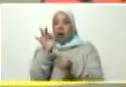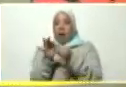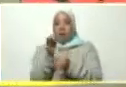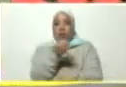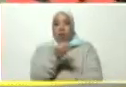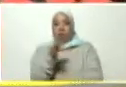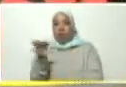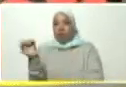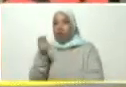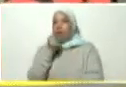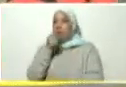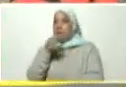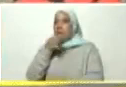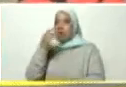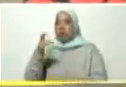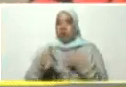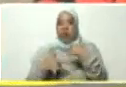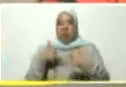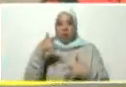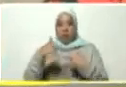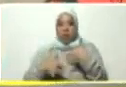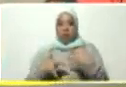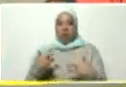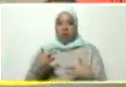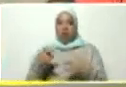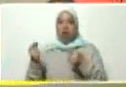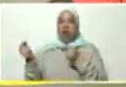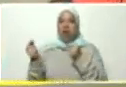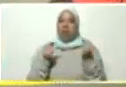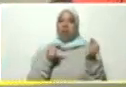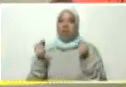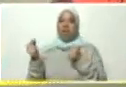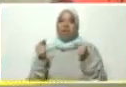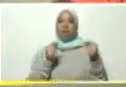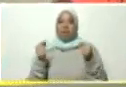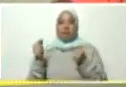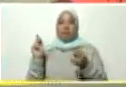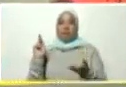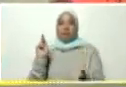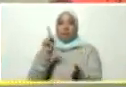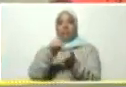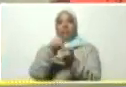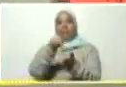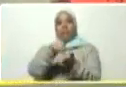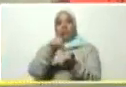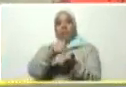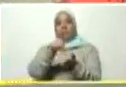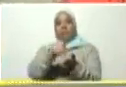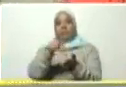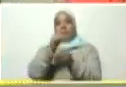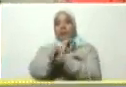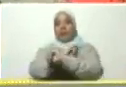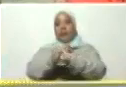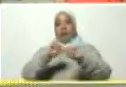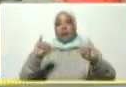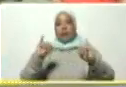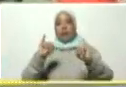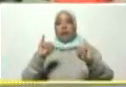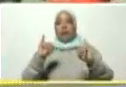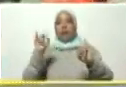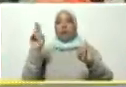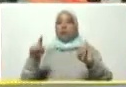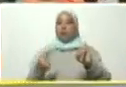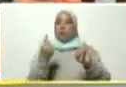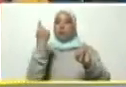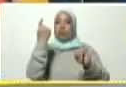hermosa jornada de debate de participación impecable sin